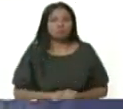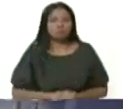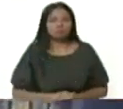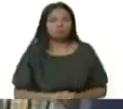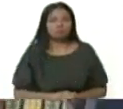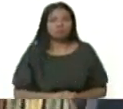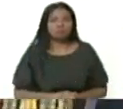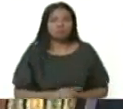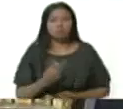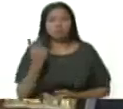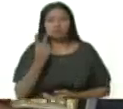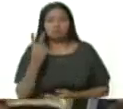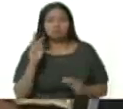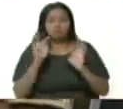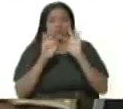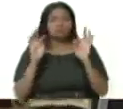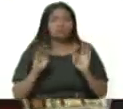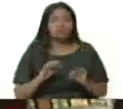Dos modelos.